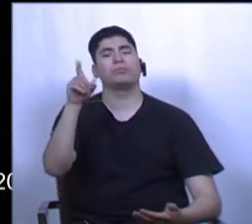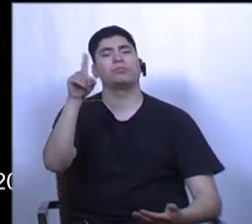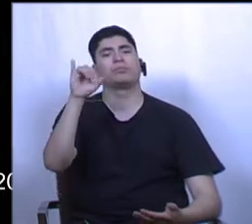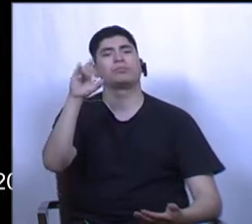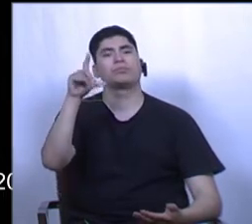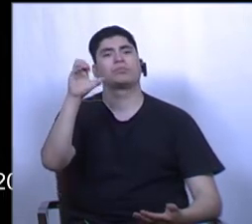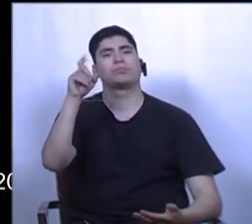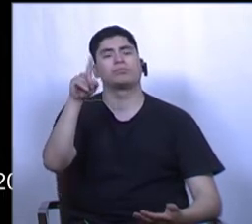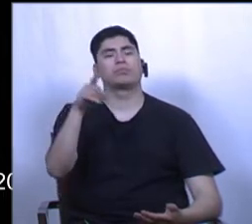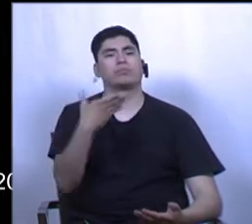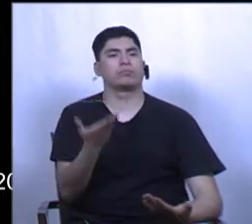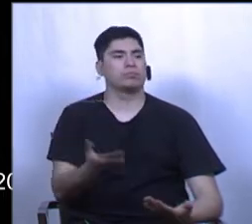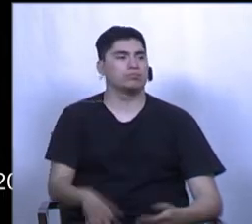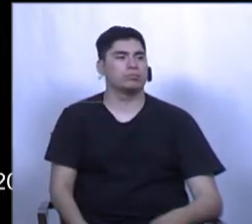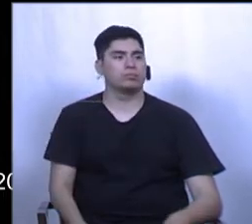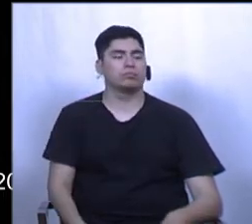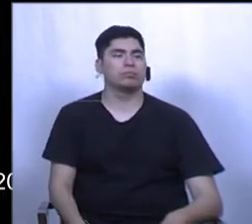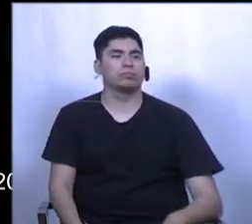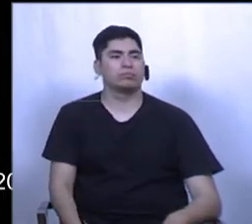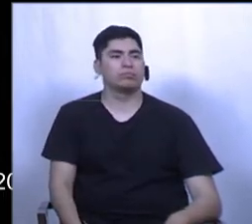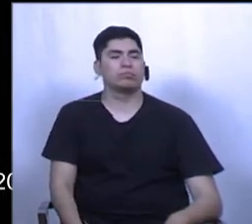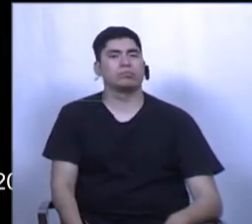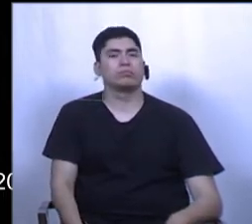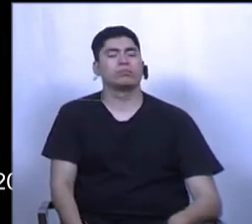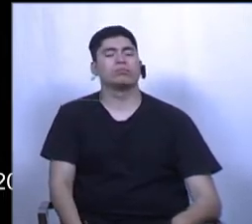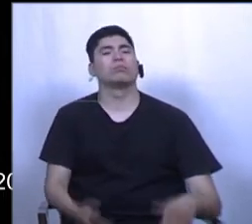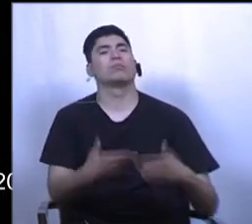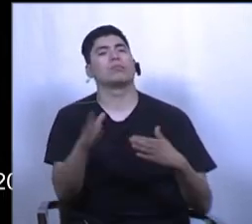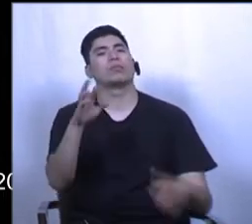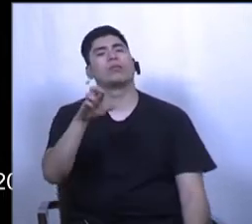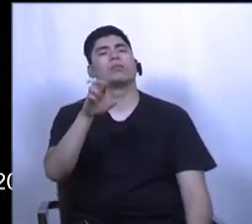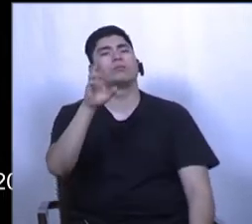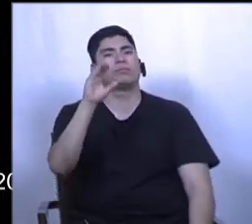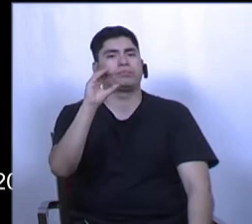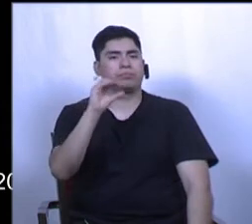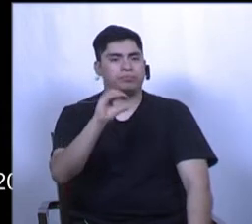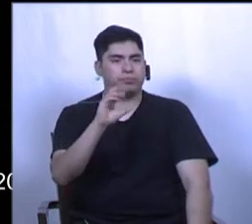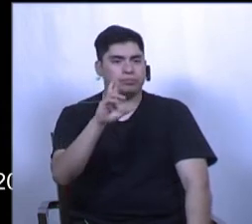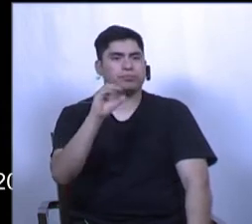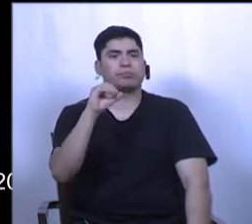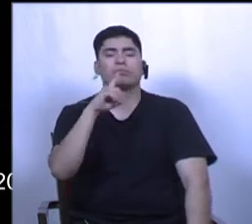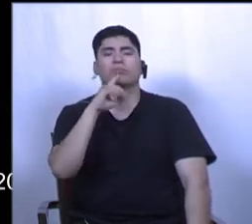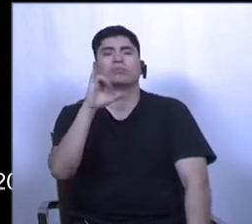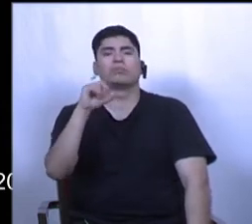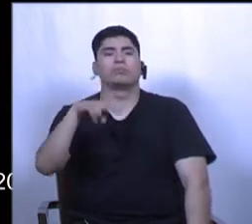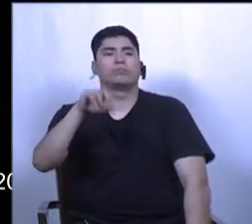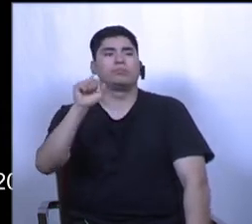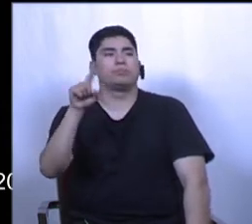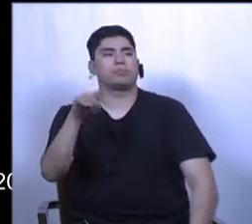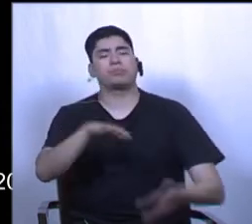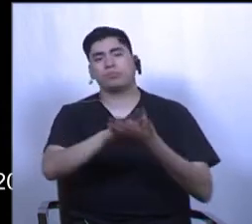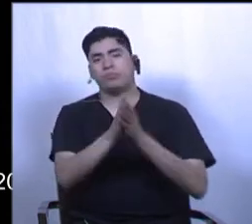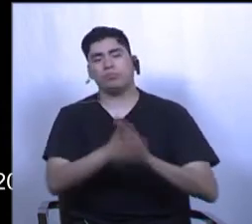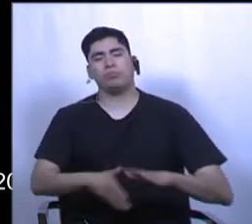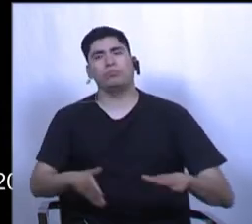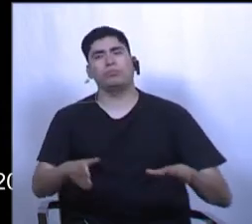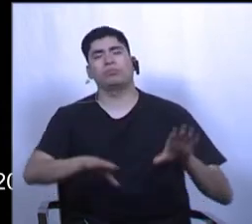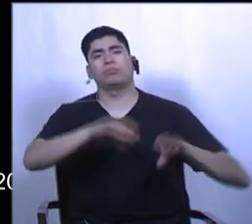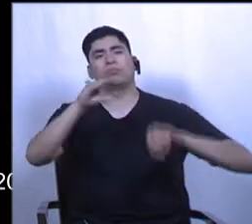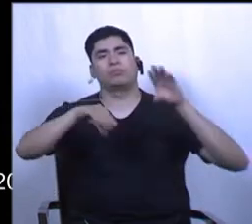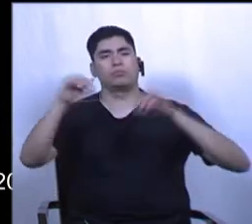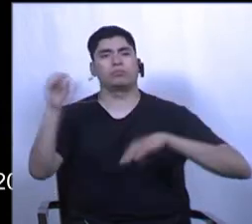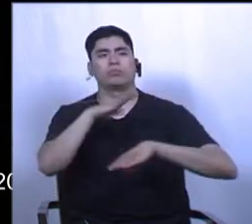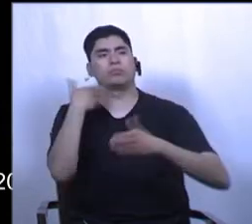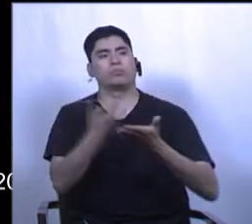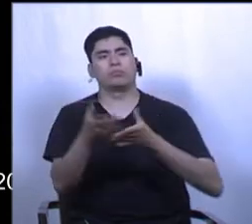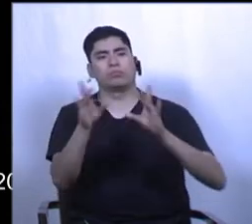Antártica, bueno, y nosotros hicimos un mapa de las proteínas de la célula y nos dimos cuenta que todos los animales morían alrededor de las 12